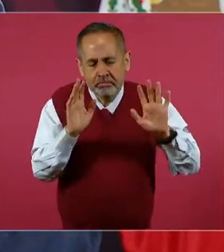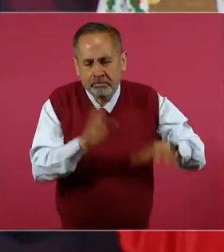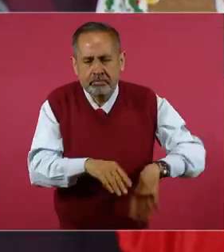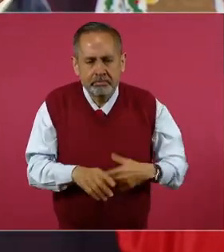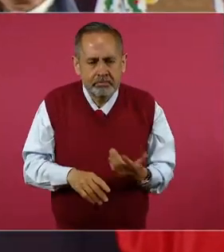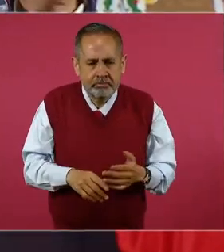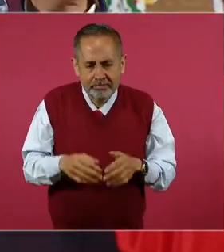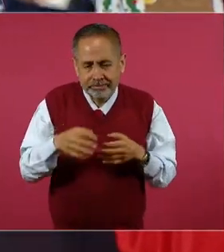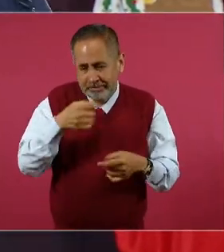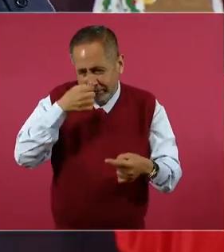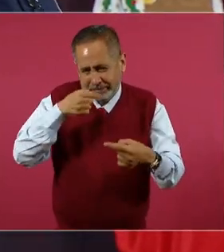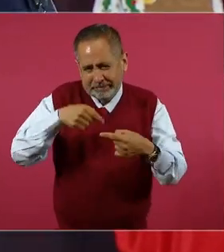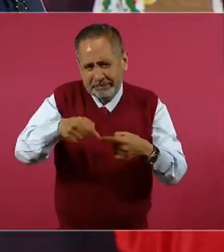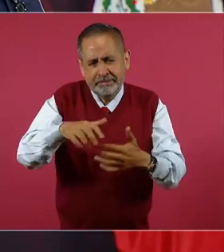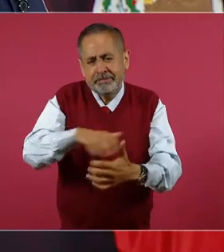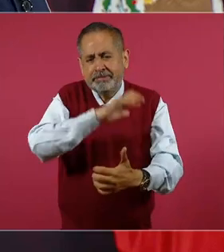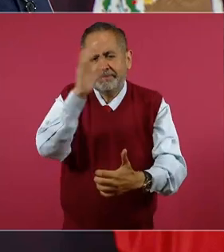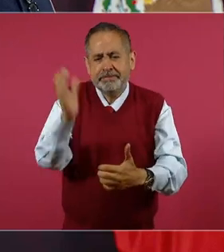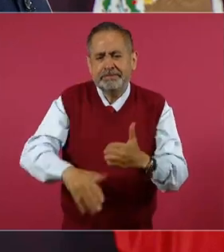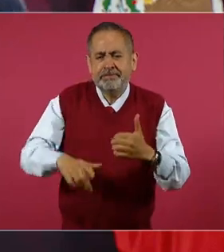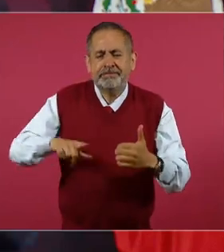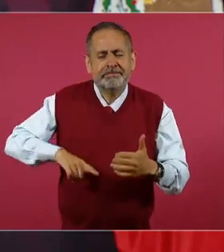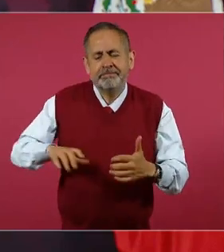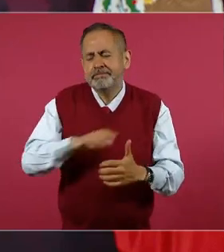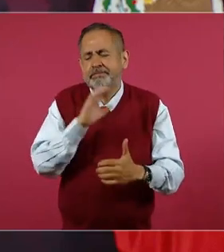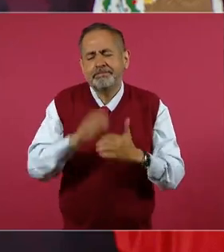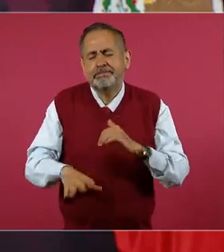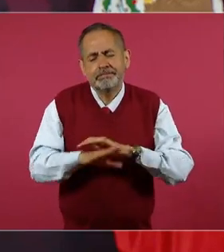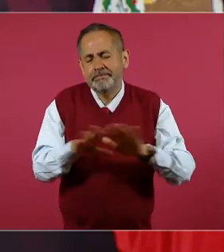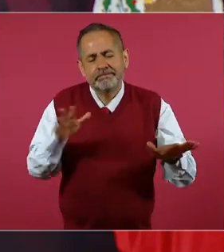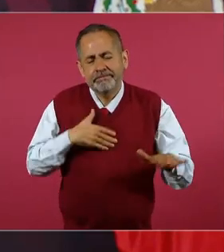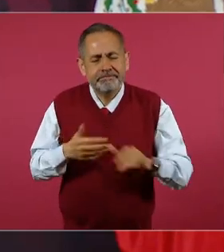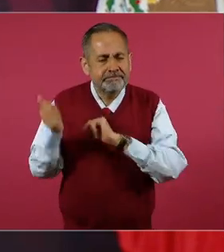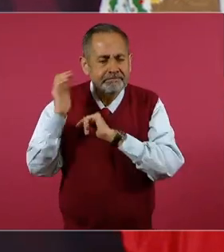Ya estamos terminando el gobierno y